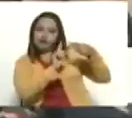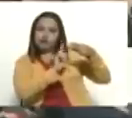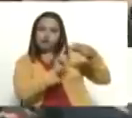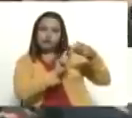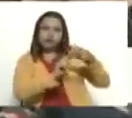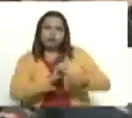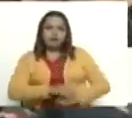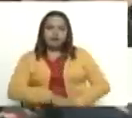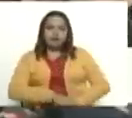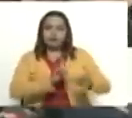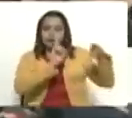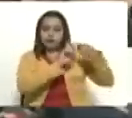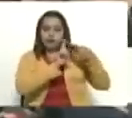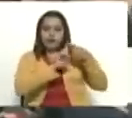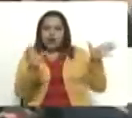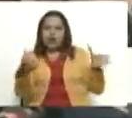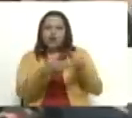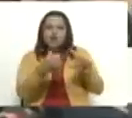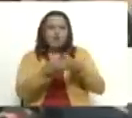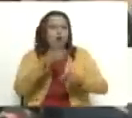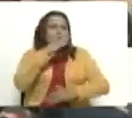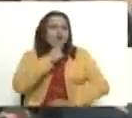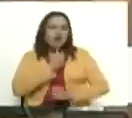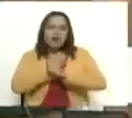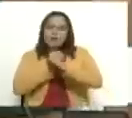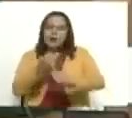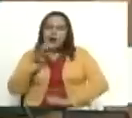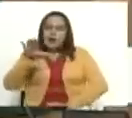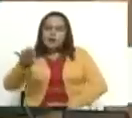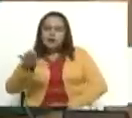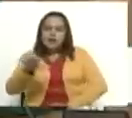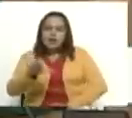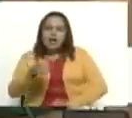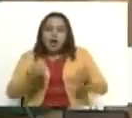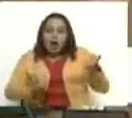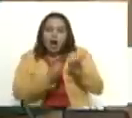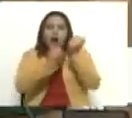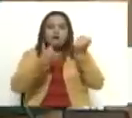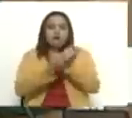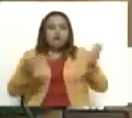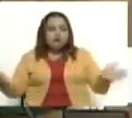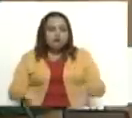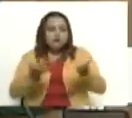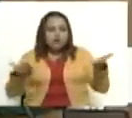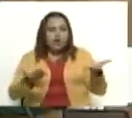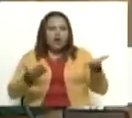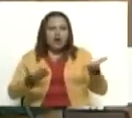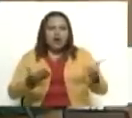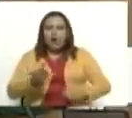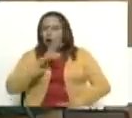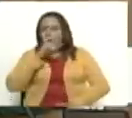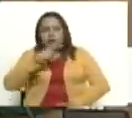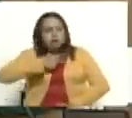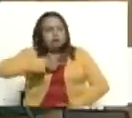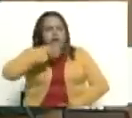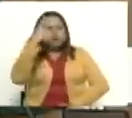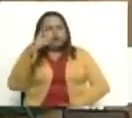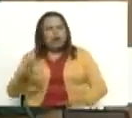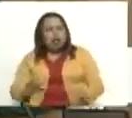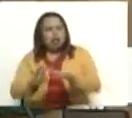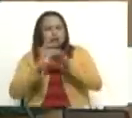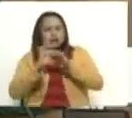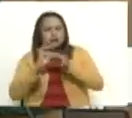que sectores antipatria en nuestro país apoyaron e impulsaron una vergonzosa y servil alianza con